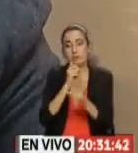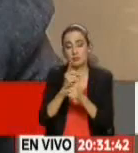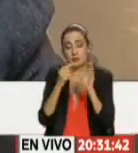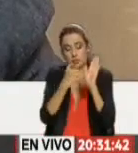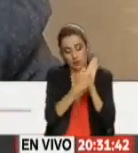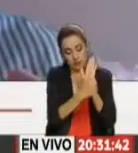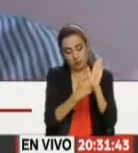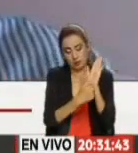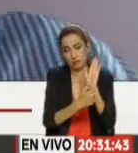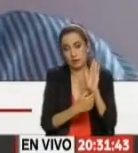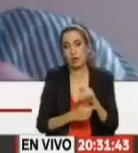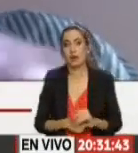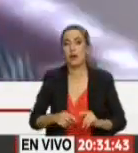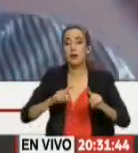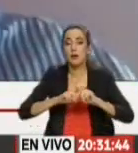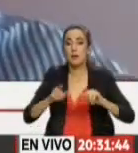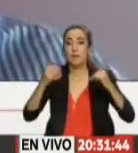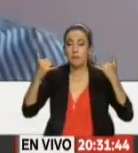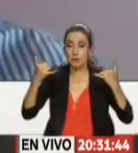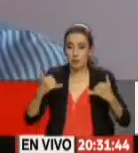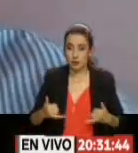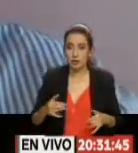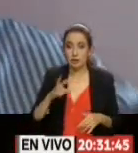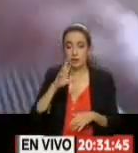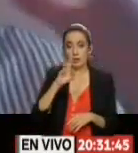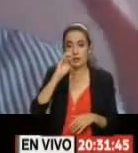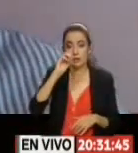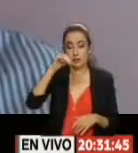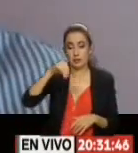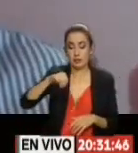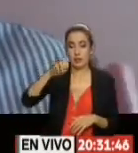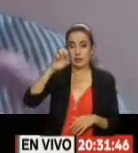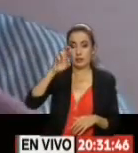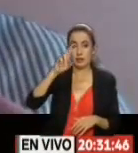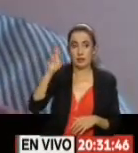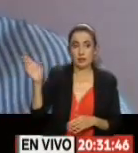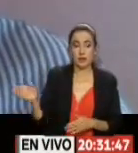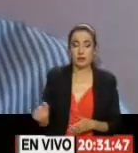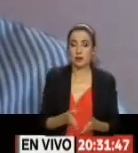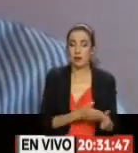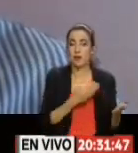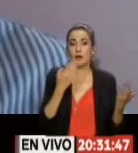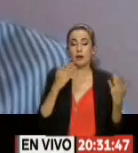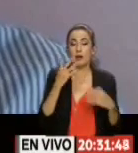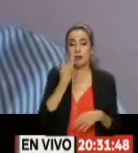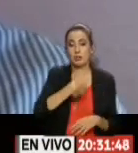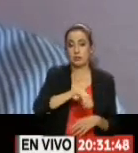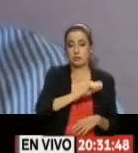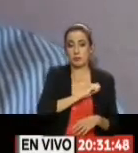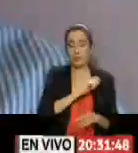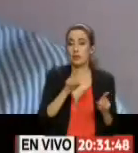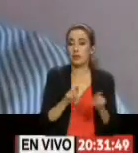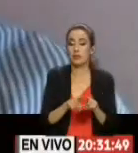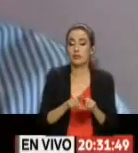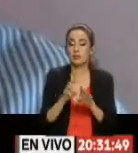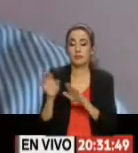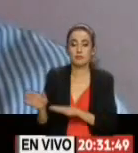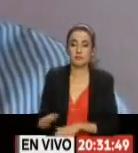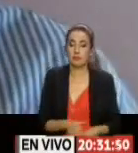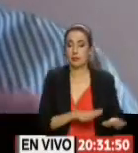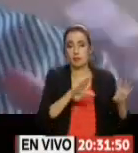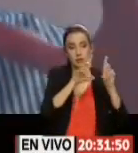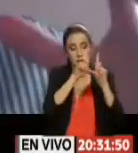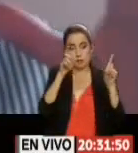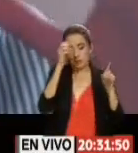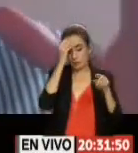debidamente auditada. En este caso, Romero rindió una versión este lunes vía telemática desde España, diligencia que duró 5 horas